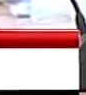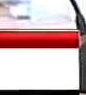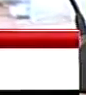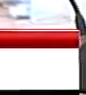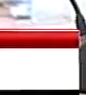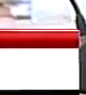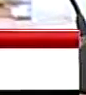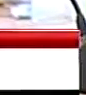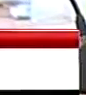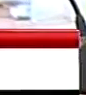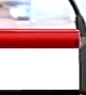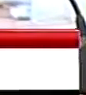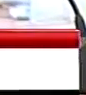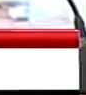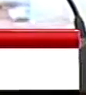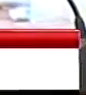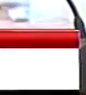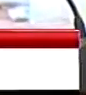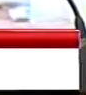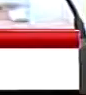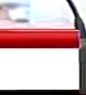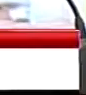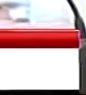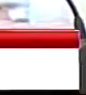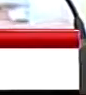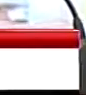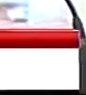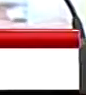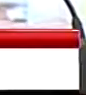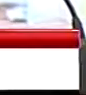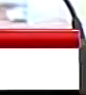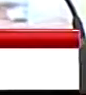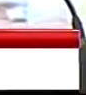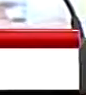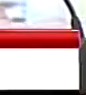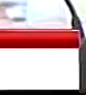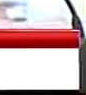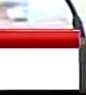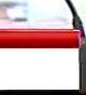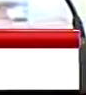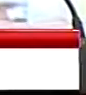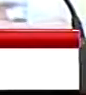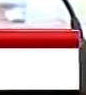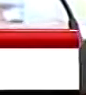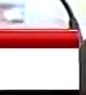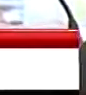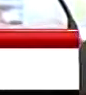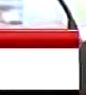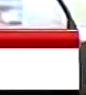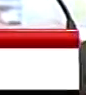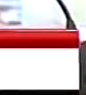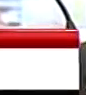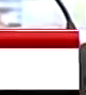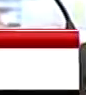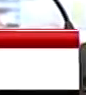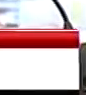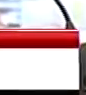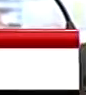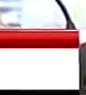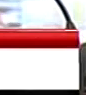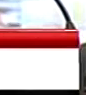que permitirse la creación de nuevas bancadas. Esa afirmación es errónea, según a nuestra forma de